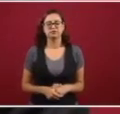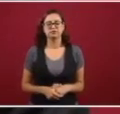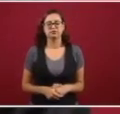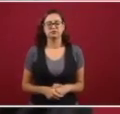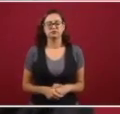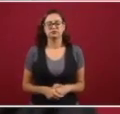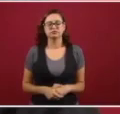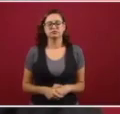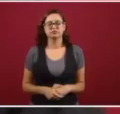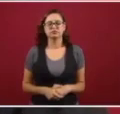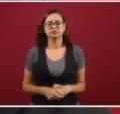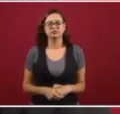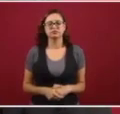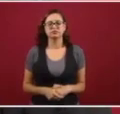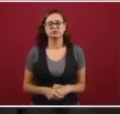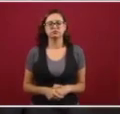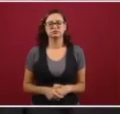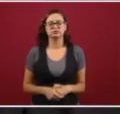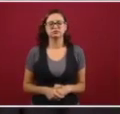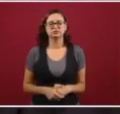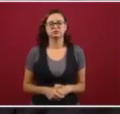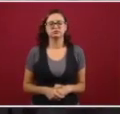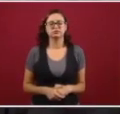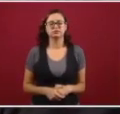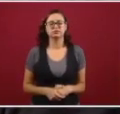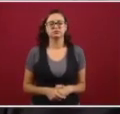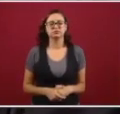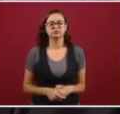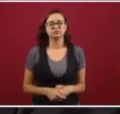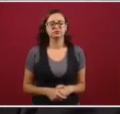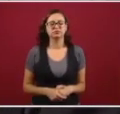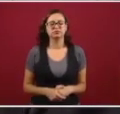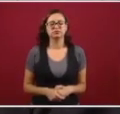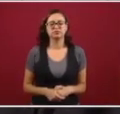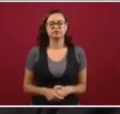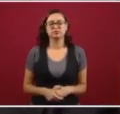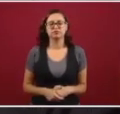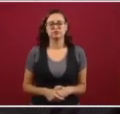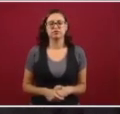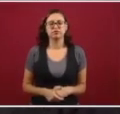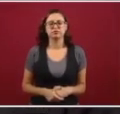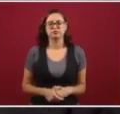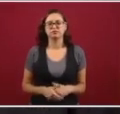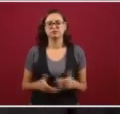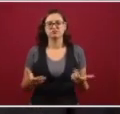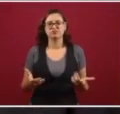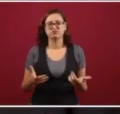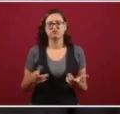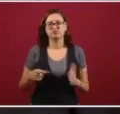lo que se presume es una inmoralidad.